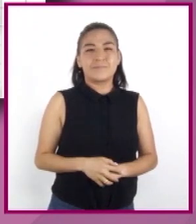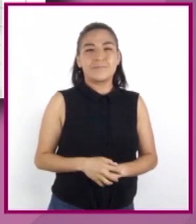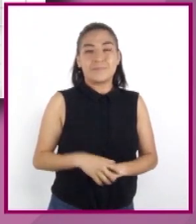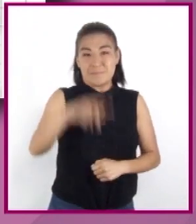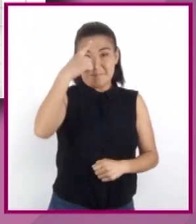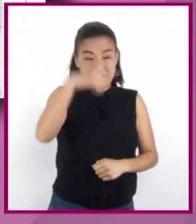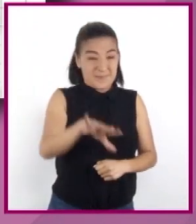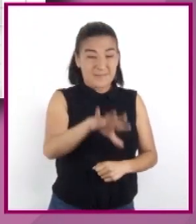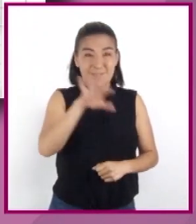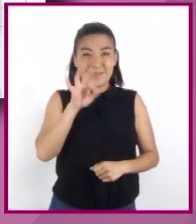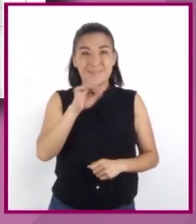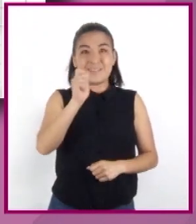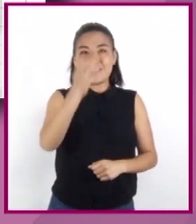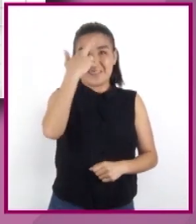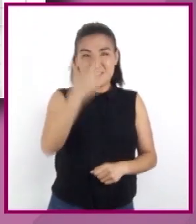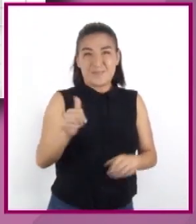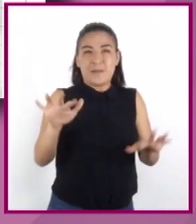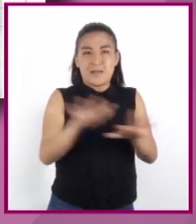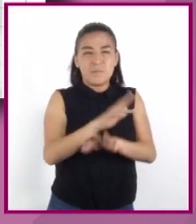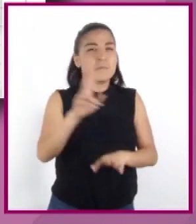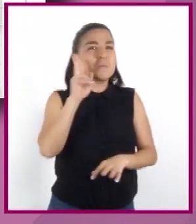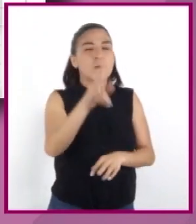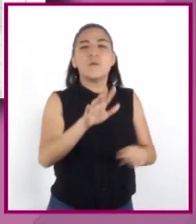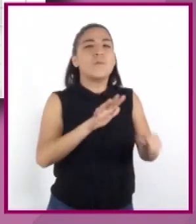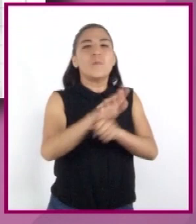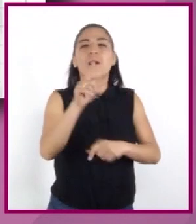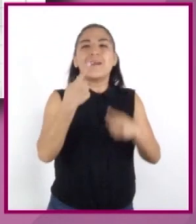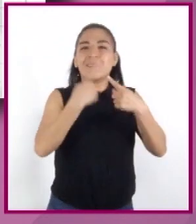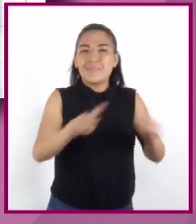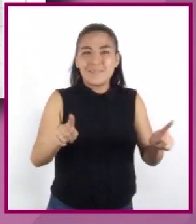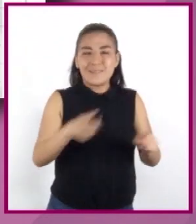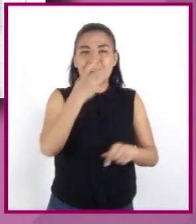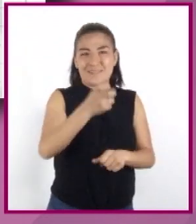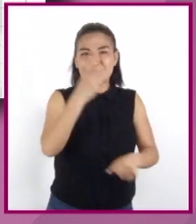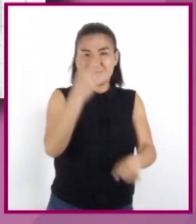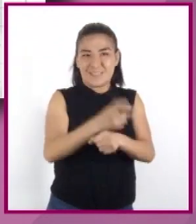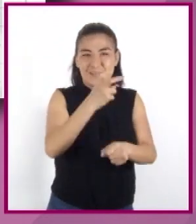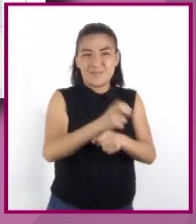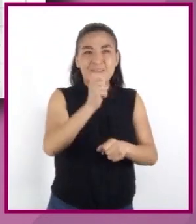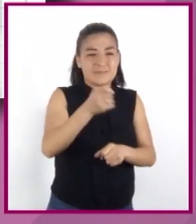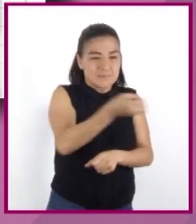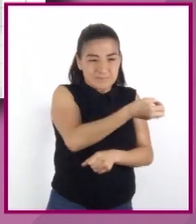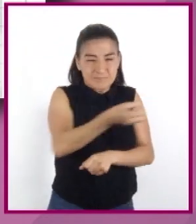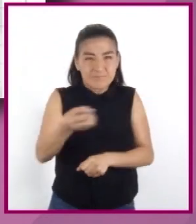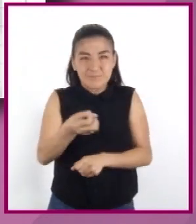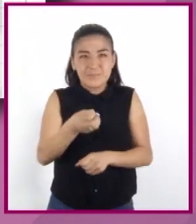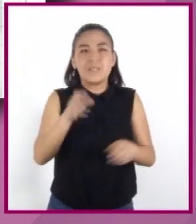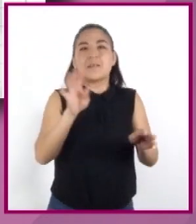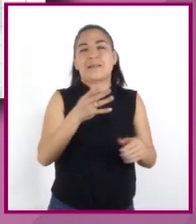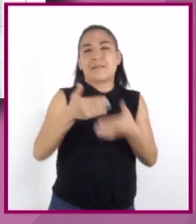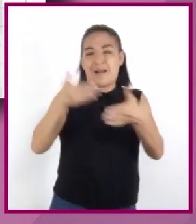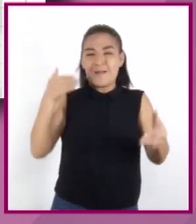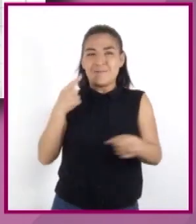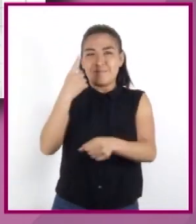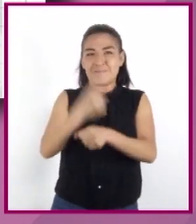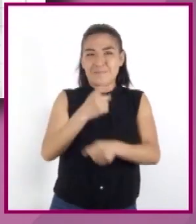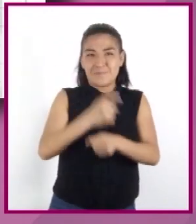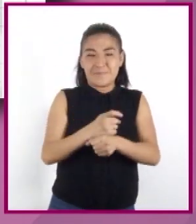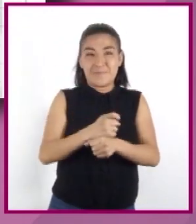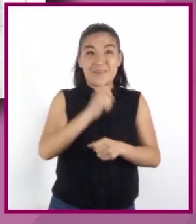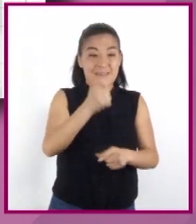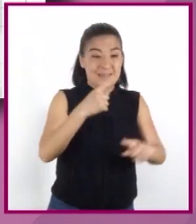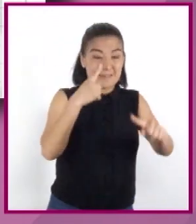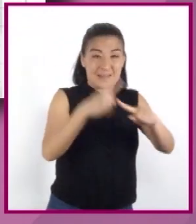Para encontrar la razón de cambio, veamos cuál es la diferencia de la segunda coordenada con respecto a la primera. En